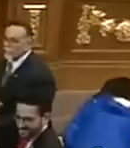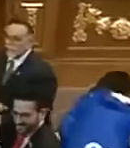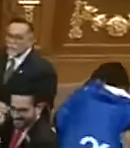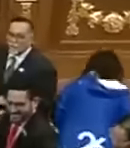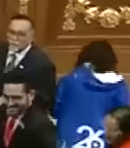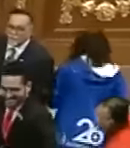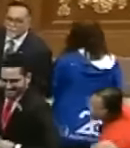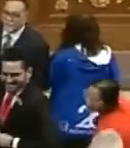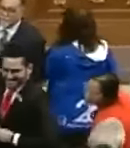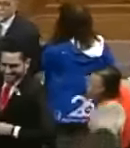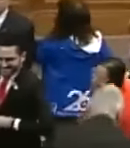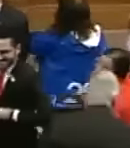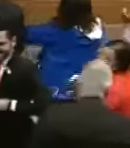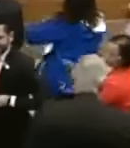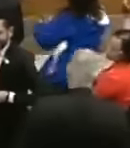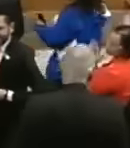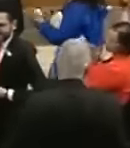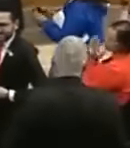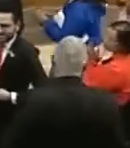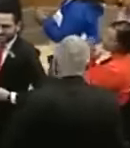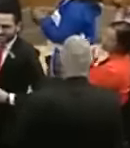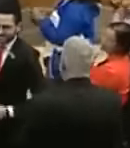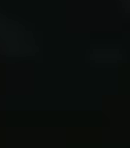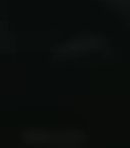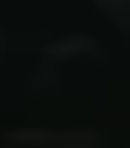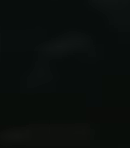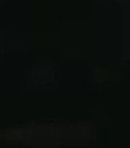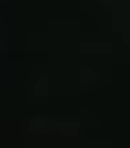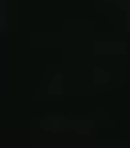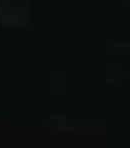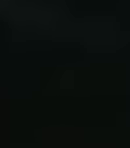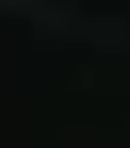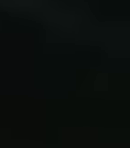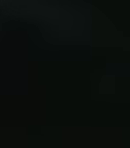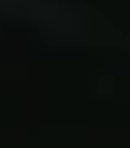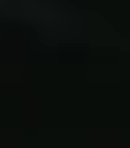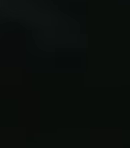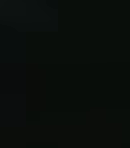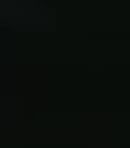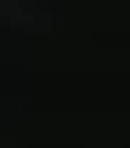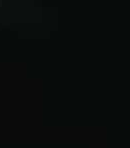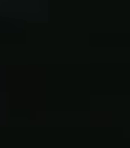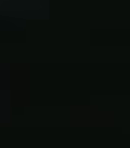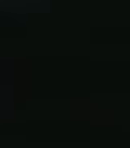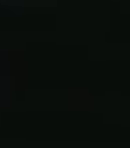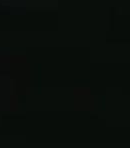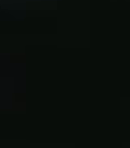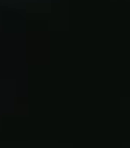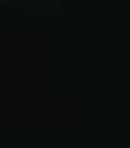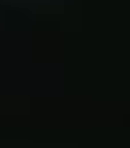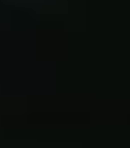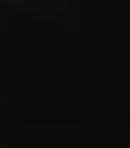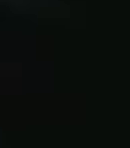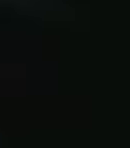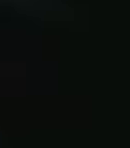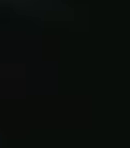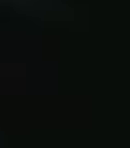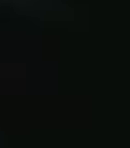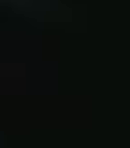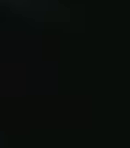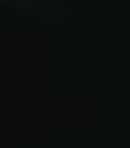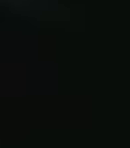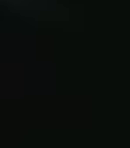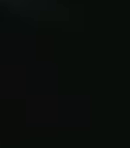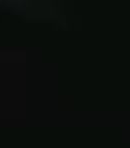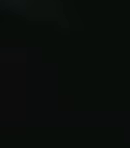para traernos noticias a nosotros. Por eso yo aspiro la creación de esta